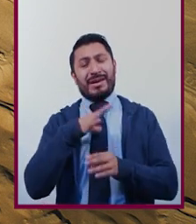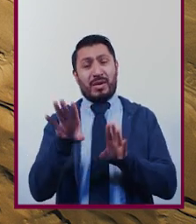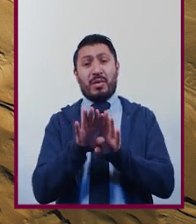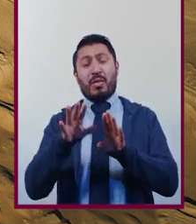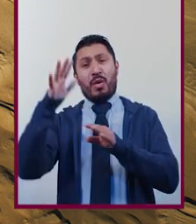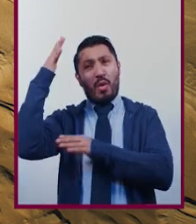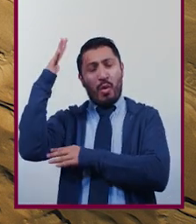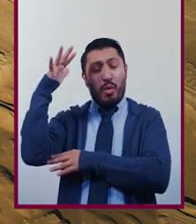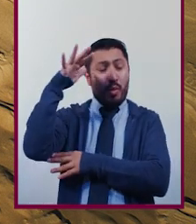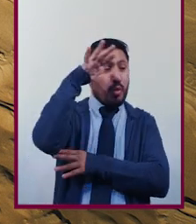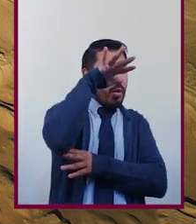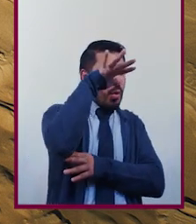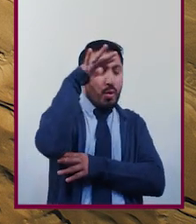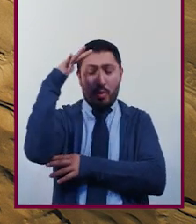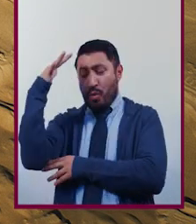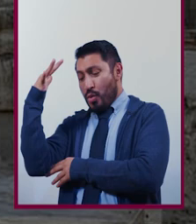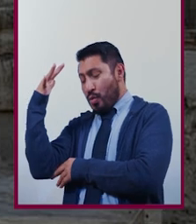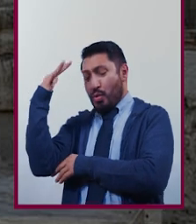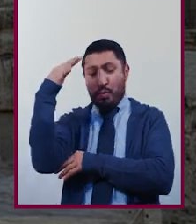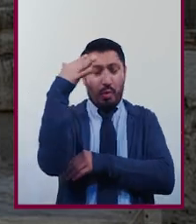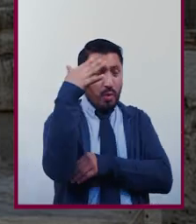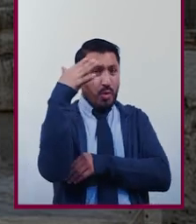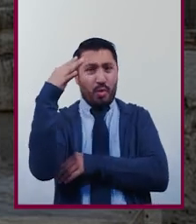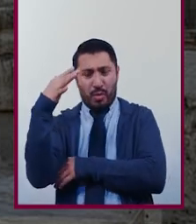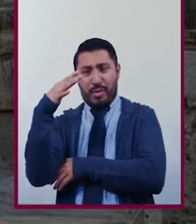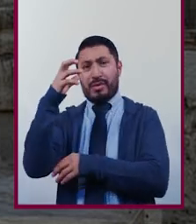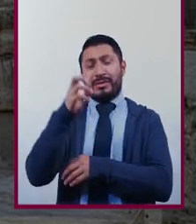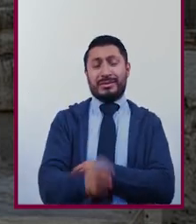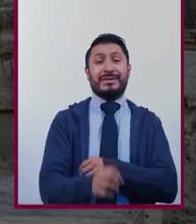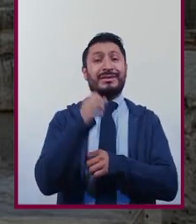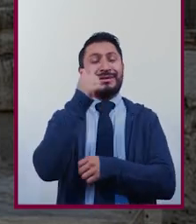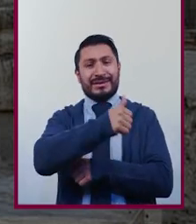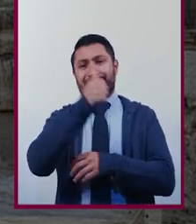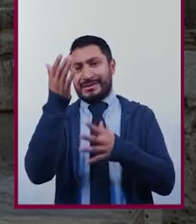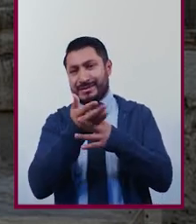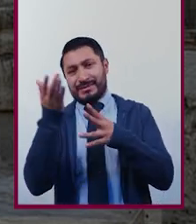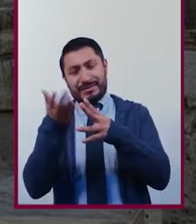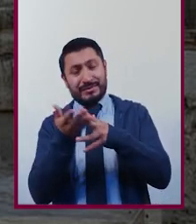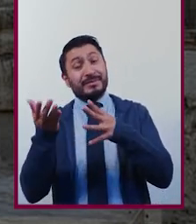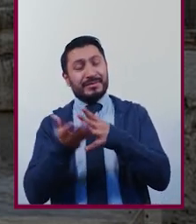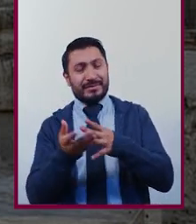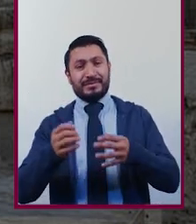sombras, el inicio de cada estación, los solsticios y equinoccios.